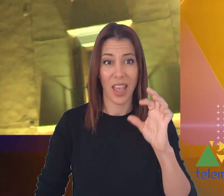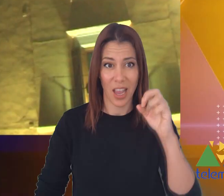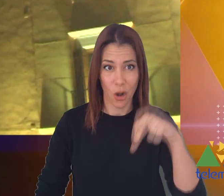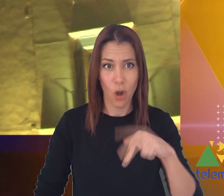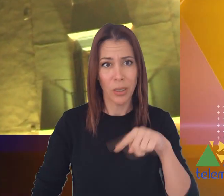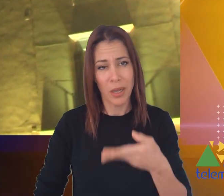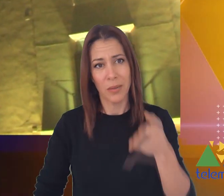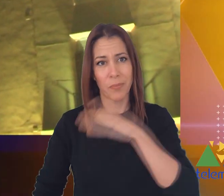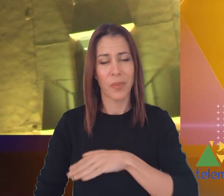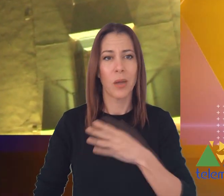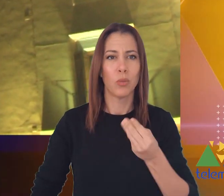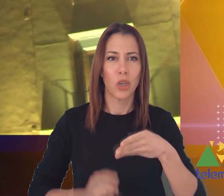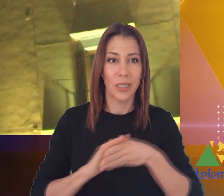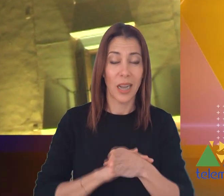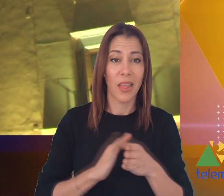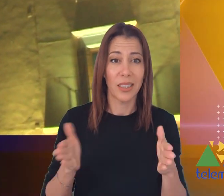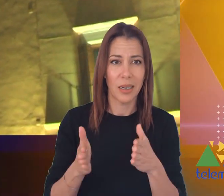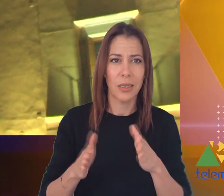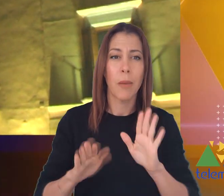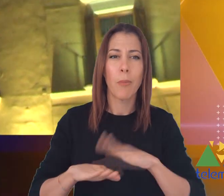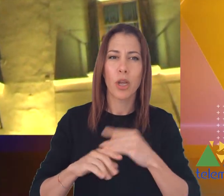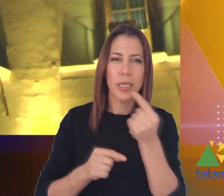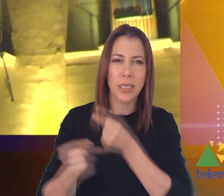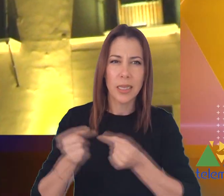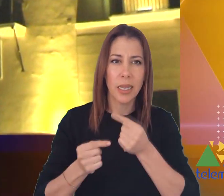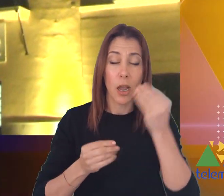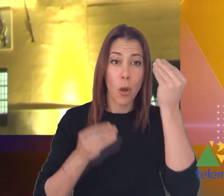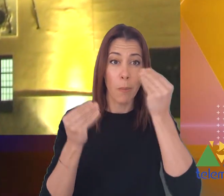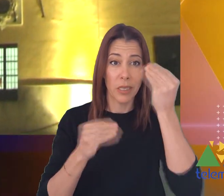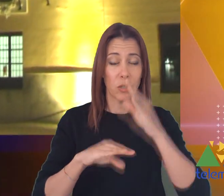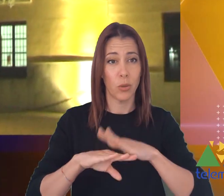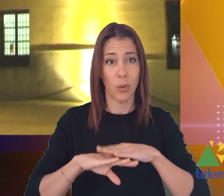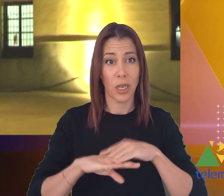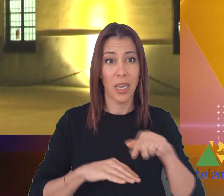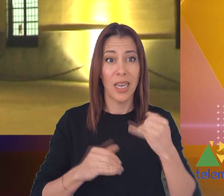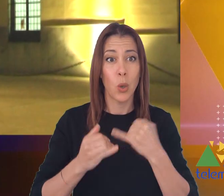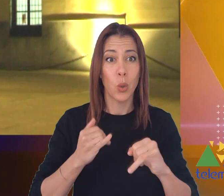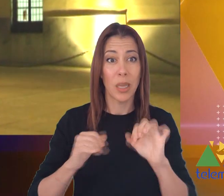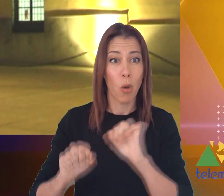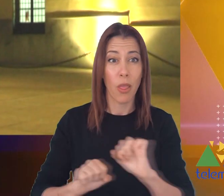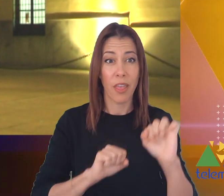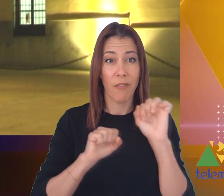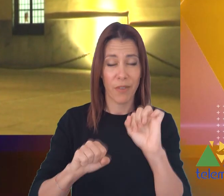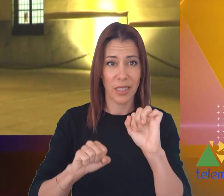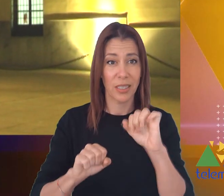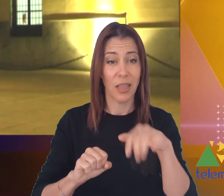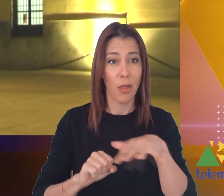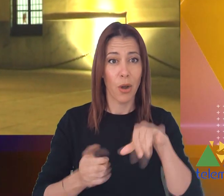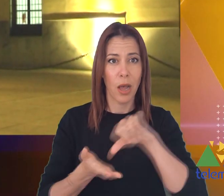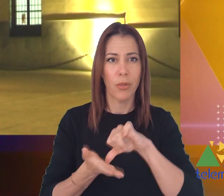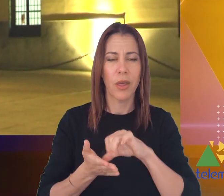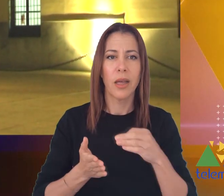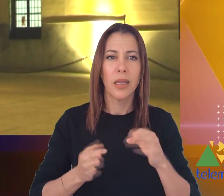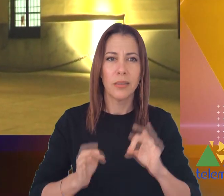son entradas muy estrechas, porque se diseñaron pensando en que, como era el último sitio de defensa de la ciudad, las entradas tenían que ser